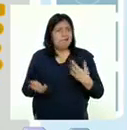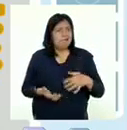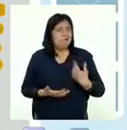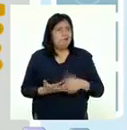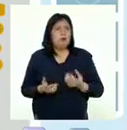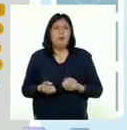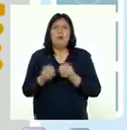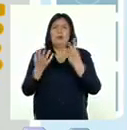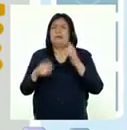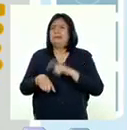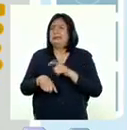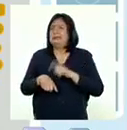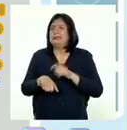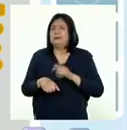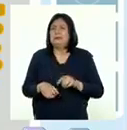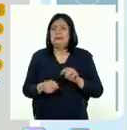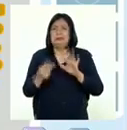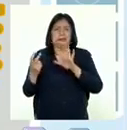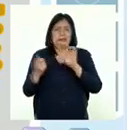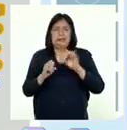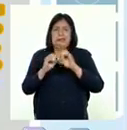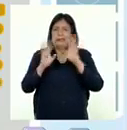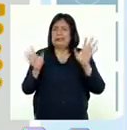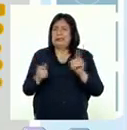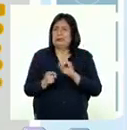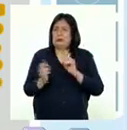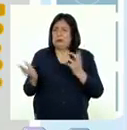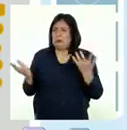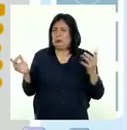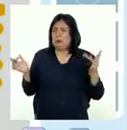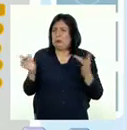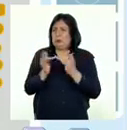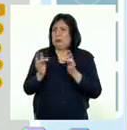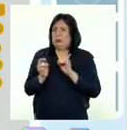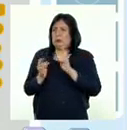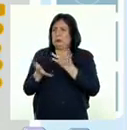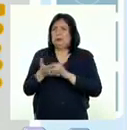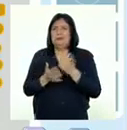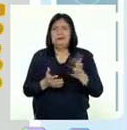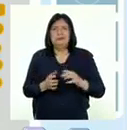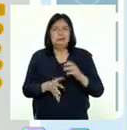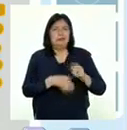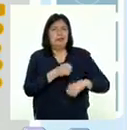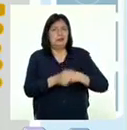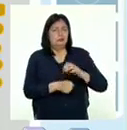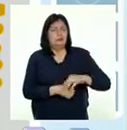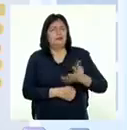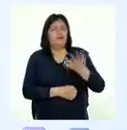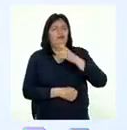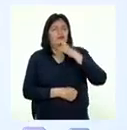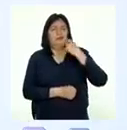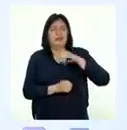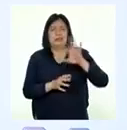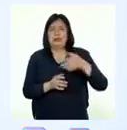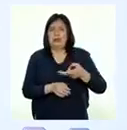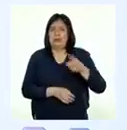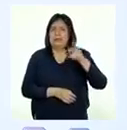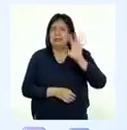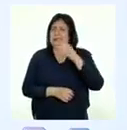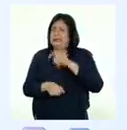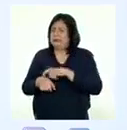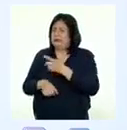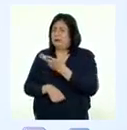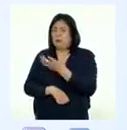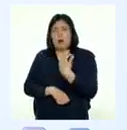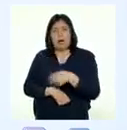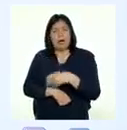por aproximadamente 70 días. Y este tiempo aumenta en los años de grandes sequías. Joaquín, qué